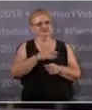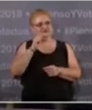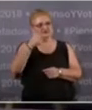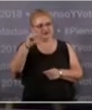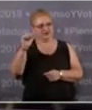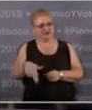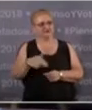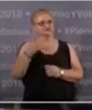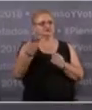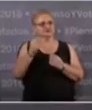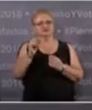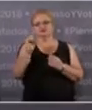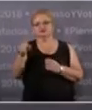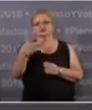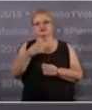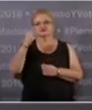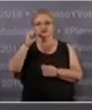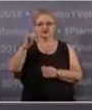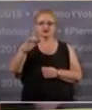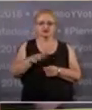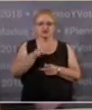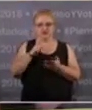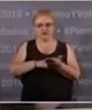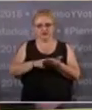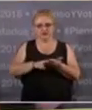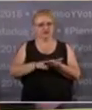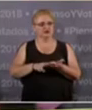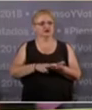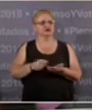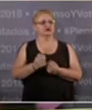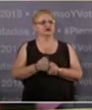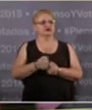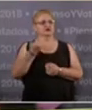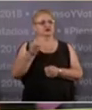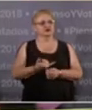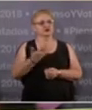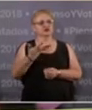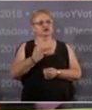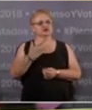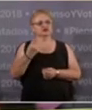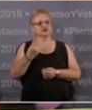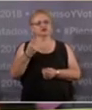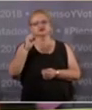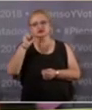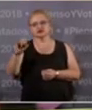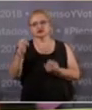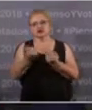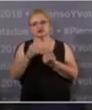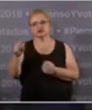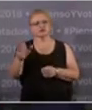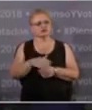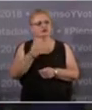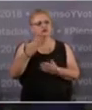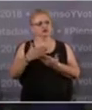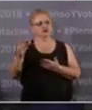Nacional. Asimismo, tenemos un sí por parte del Partido Verde Ecologista de México y tenemos un sí también por parte de